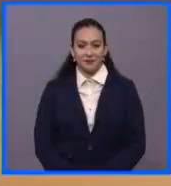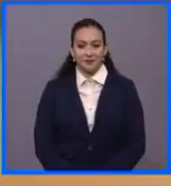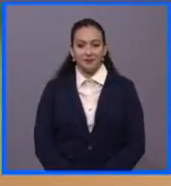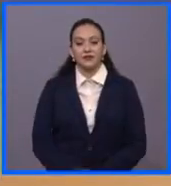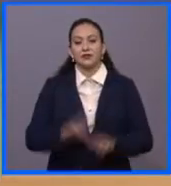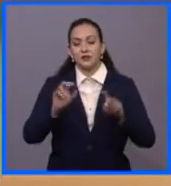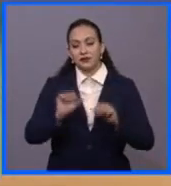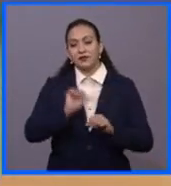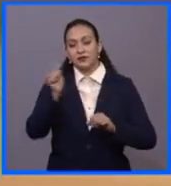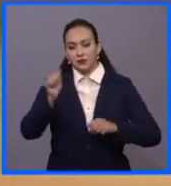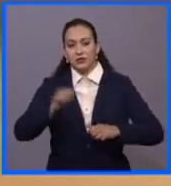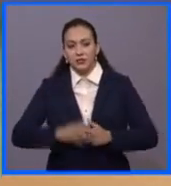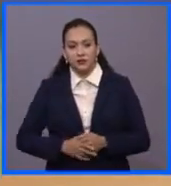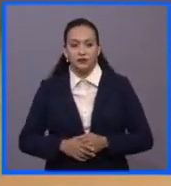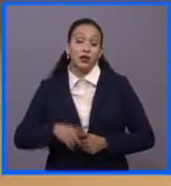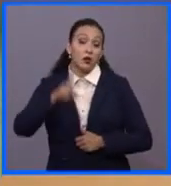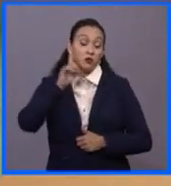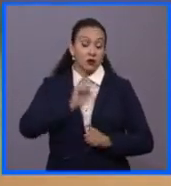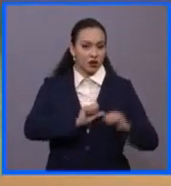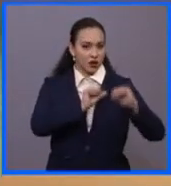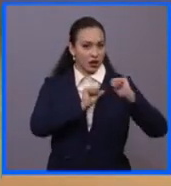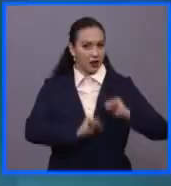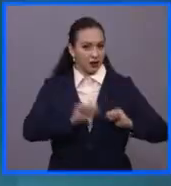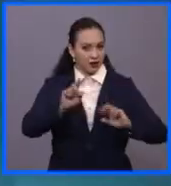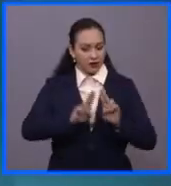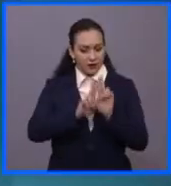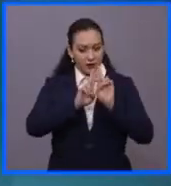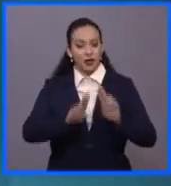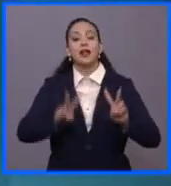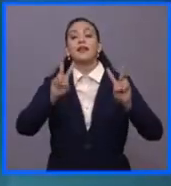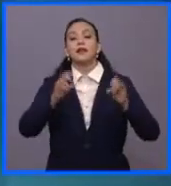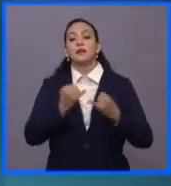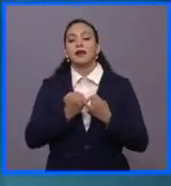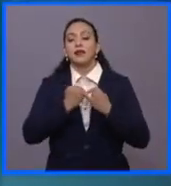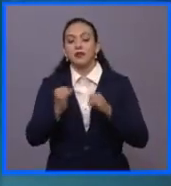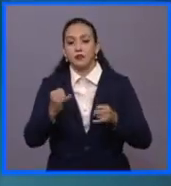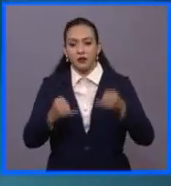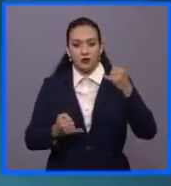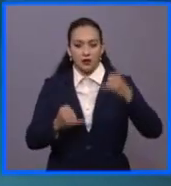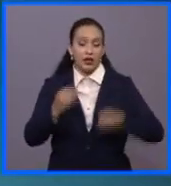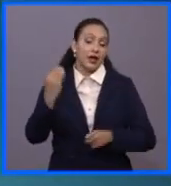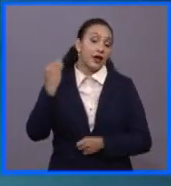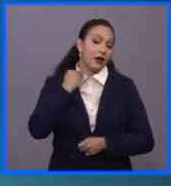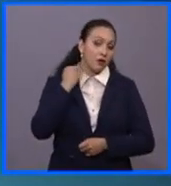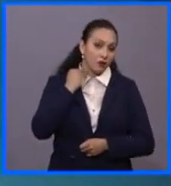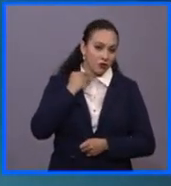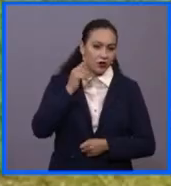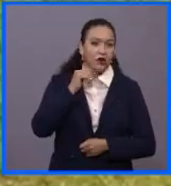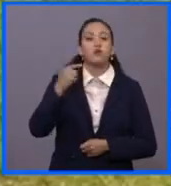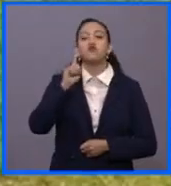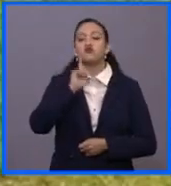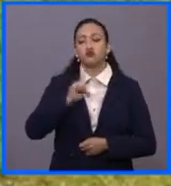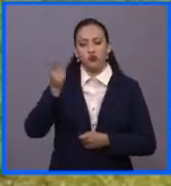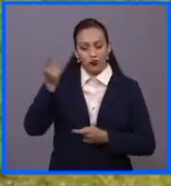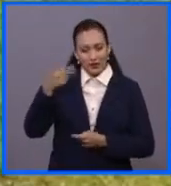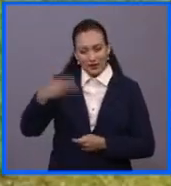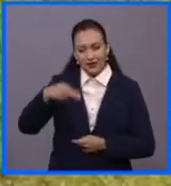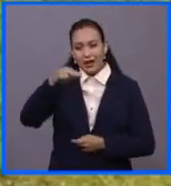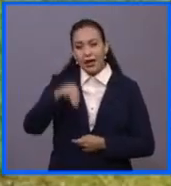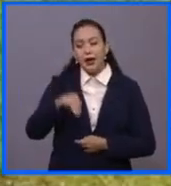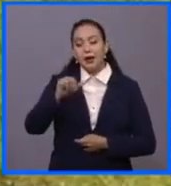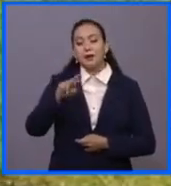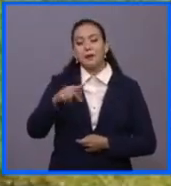En otros temas, la relatora especial de Naciones Unidas sobre la independencia de personas juzgadoras y abogadas, Margaret Satterwhite,